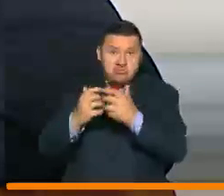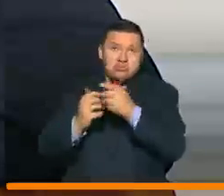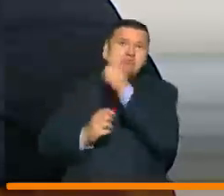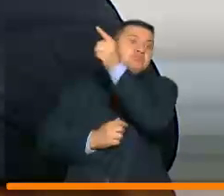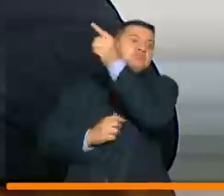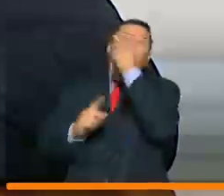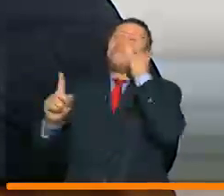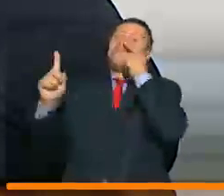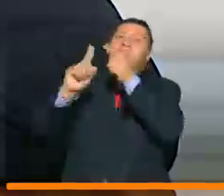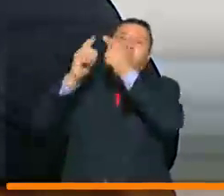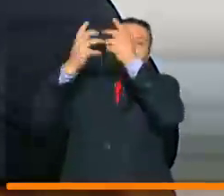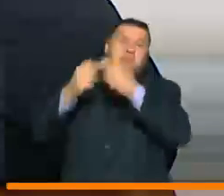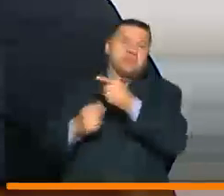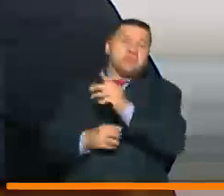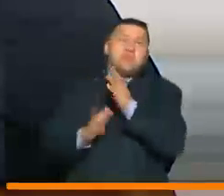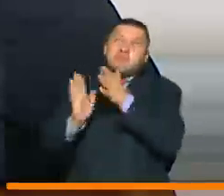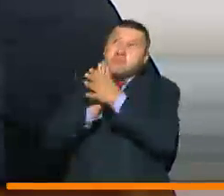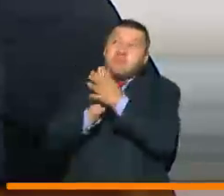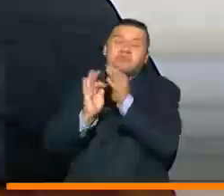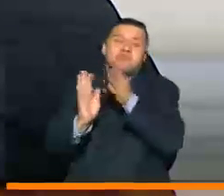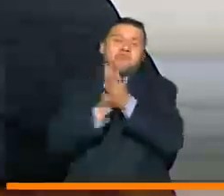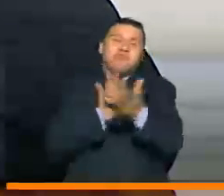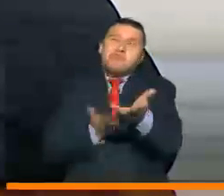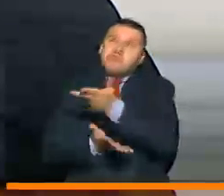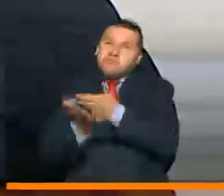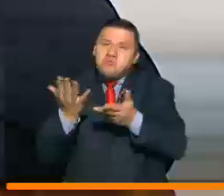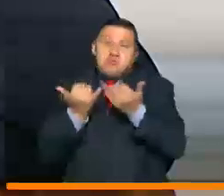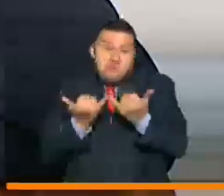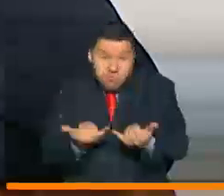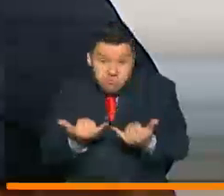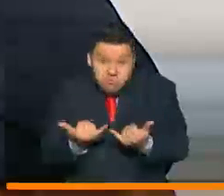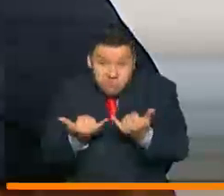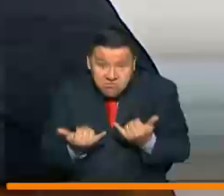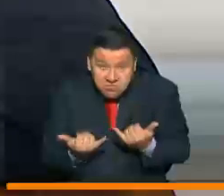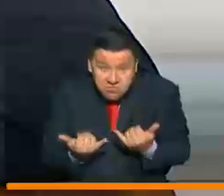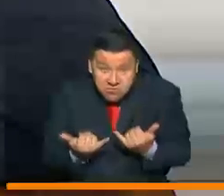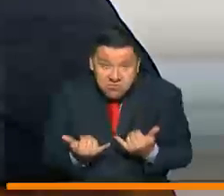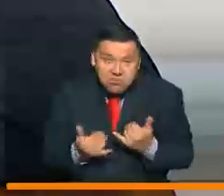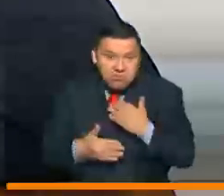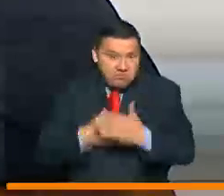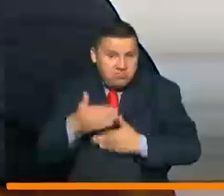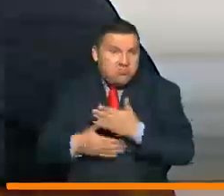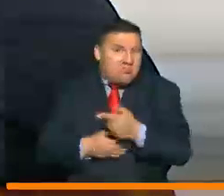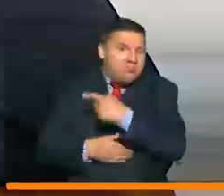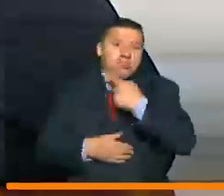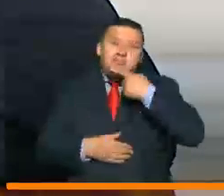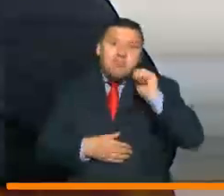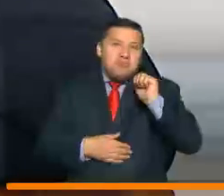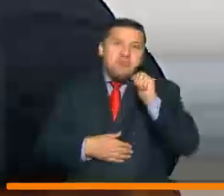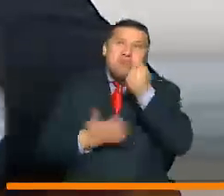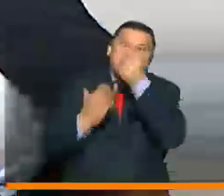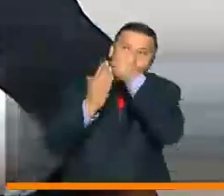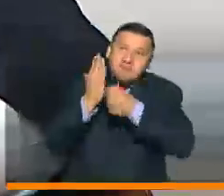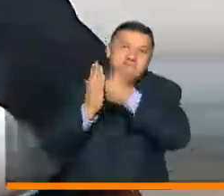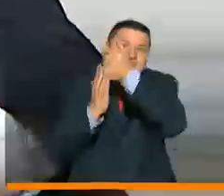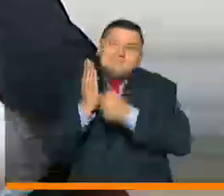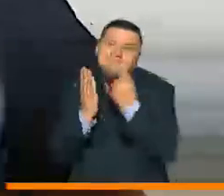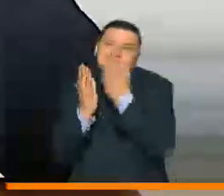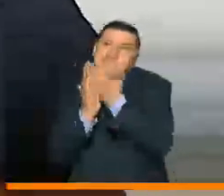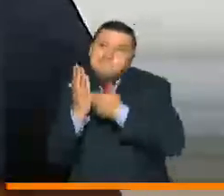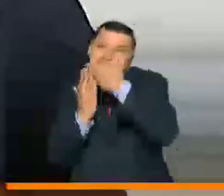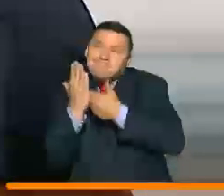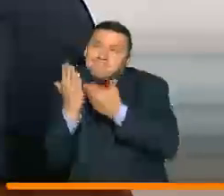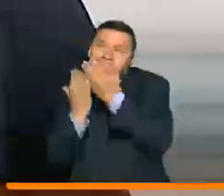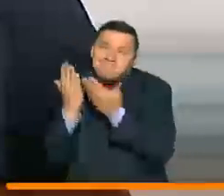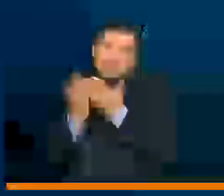este efecto, y como se ha informado, en este momento ese proceso todavía no se ha surtido el trámite al interior